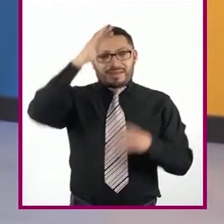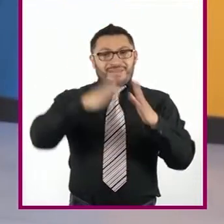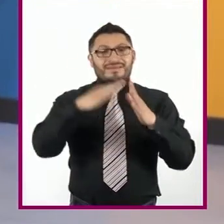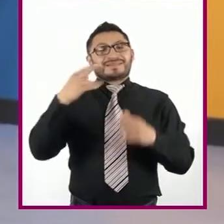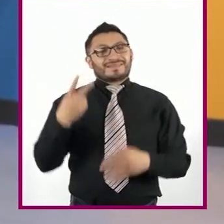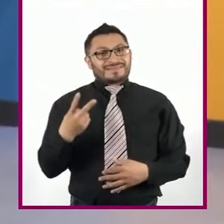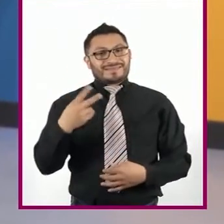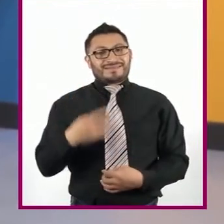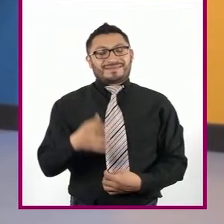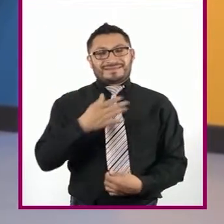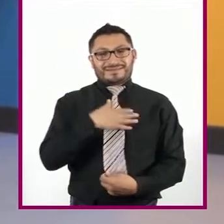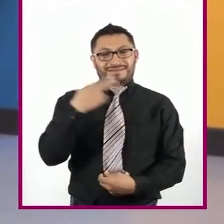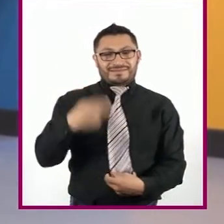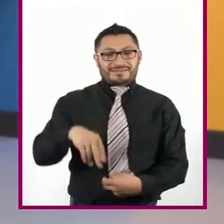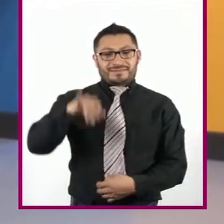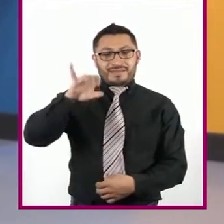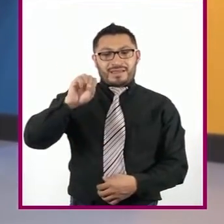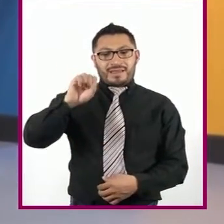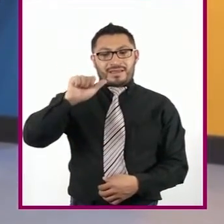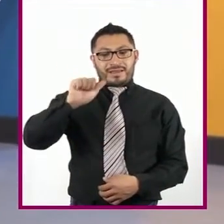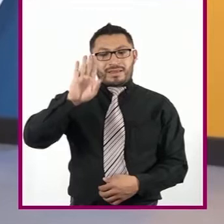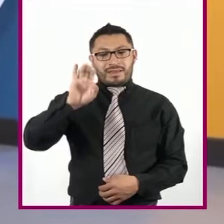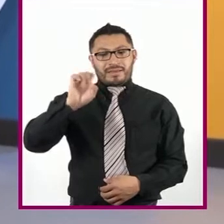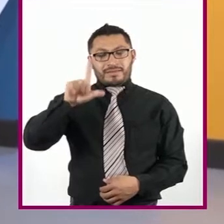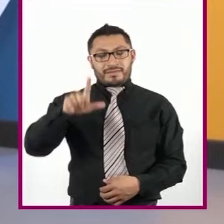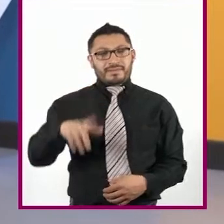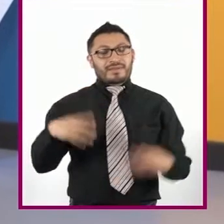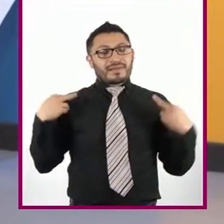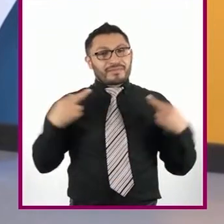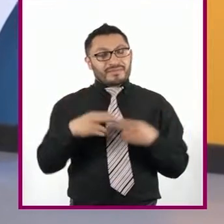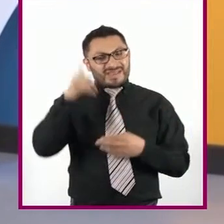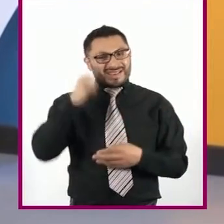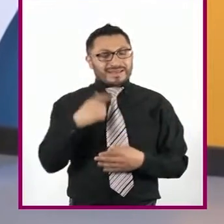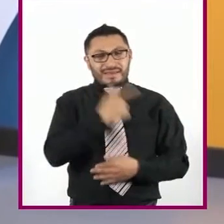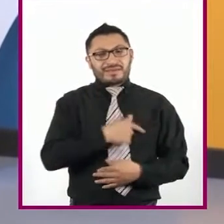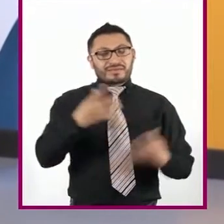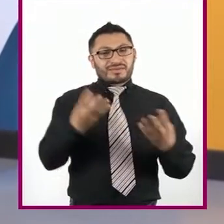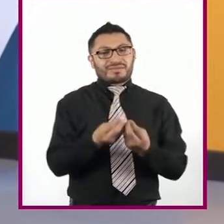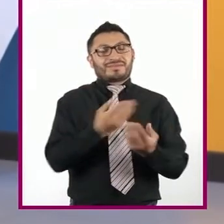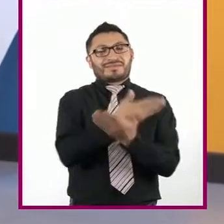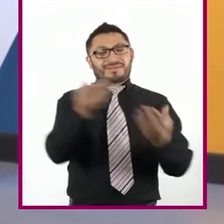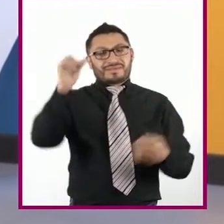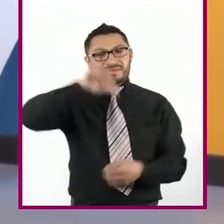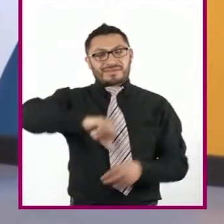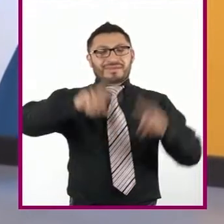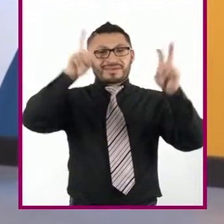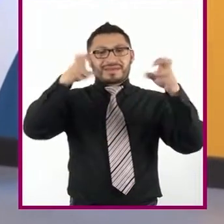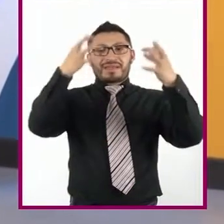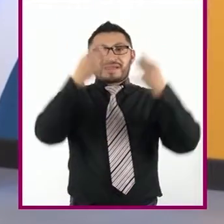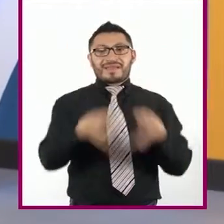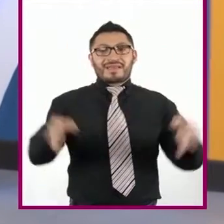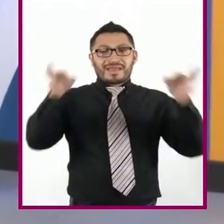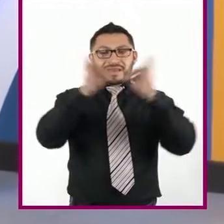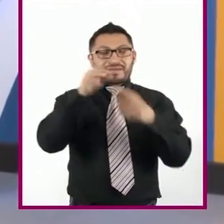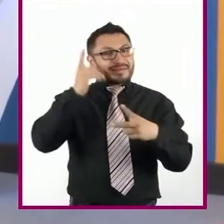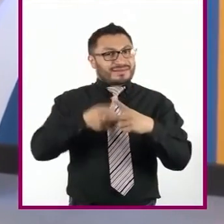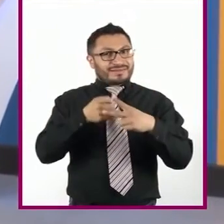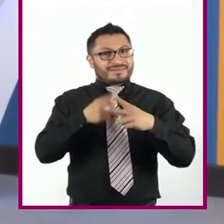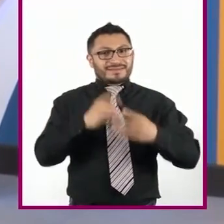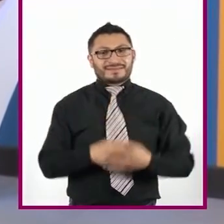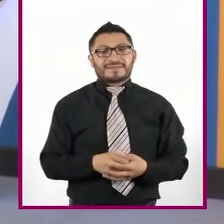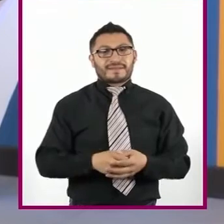2. Soy la maestra Isabel Mejía. Es un gusto estar con ustedes para desarrollar un tema tan importante en las